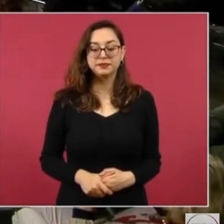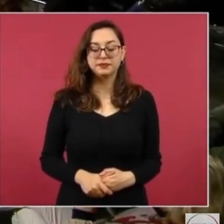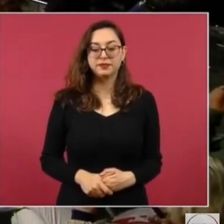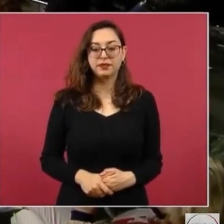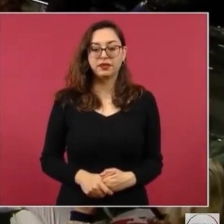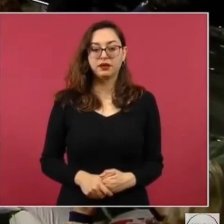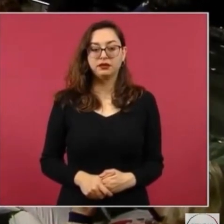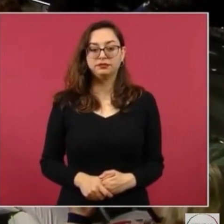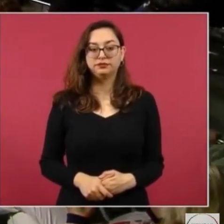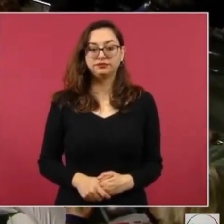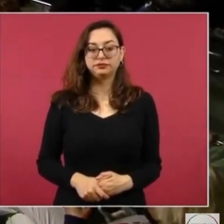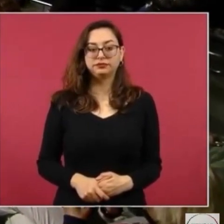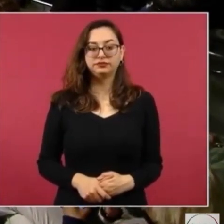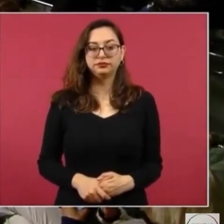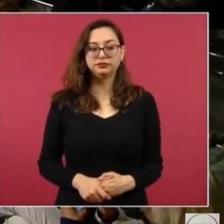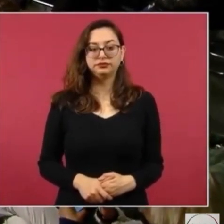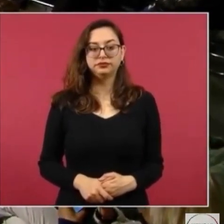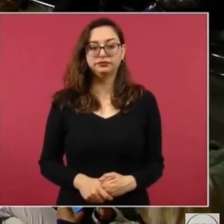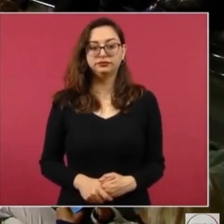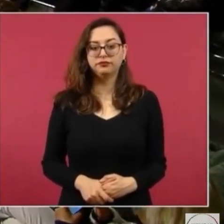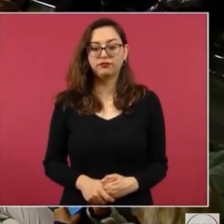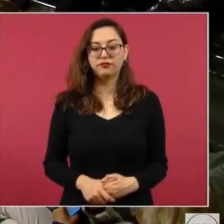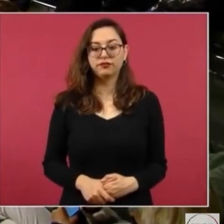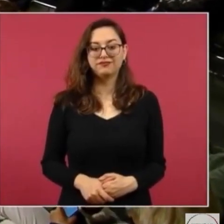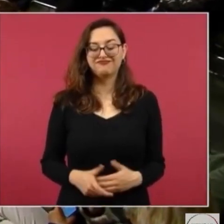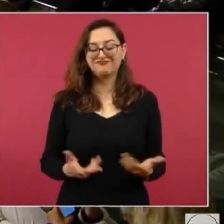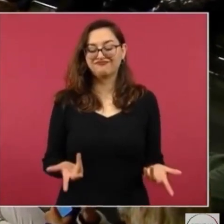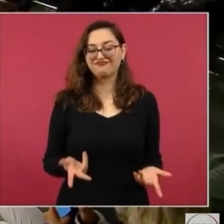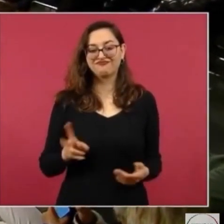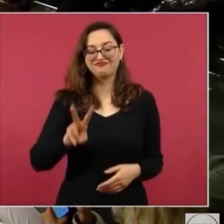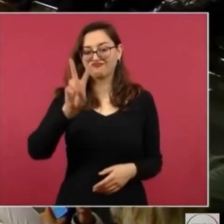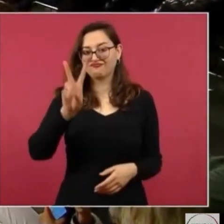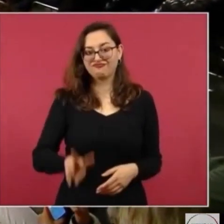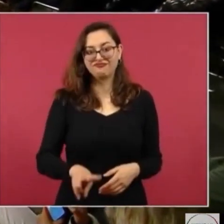porque esto muestra la decadencia